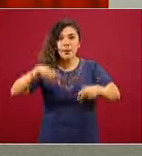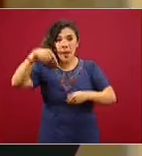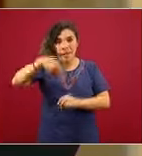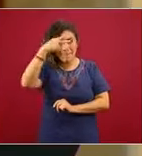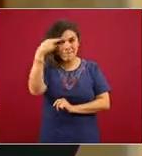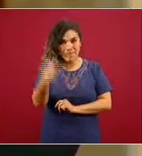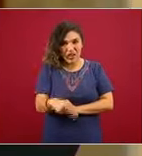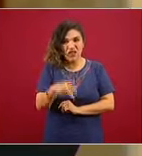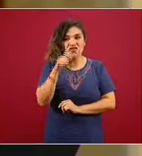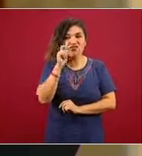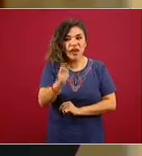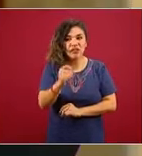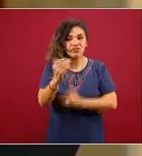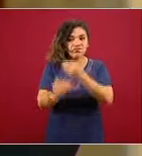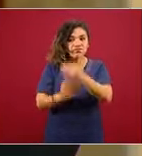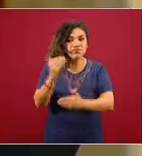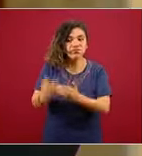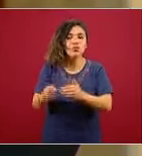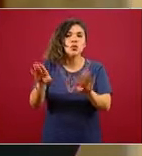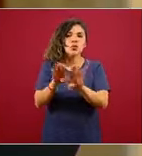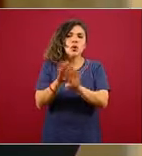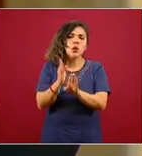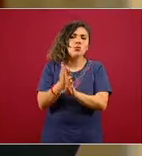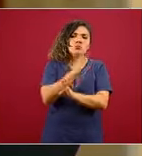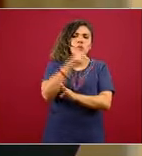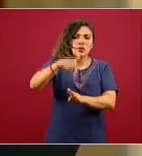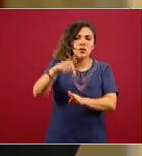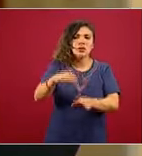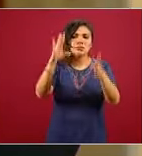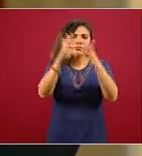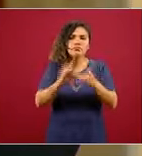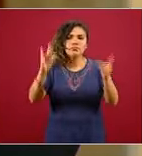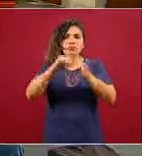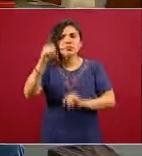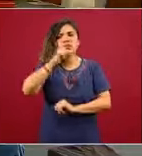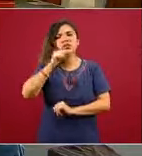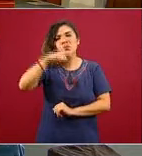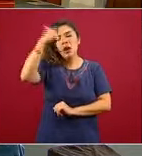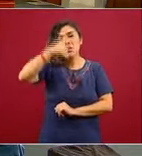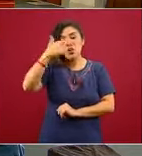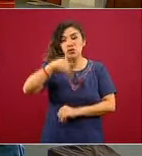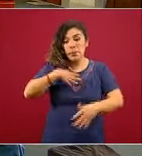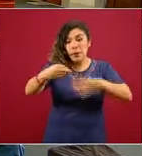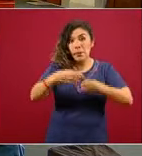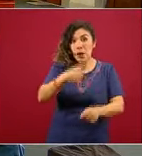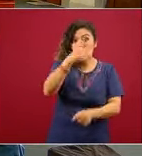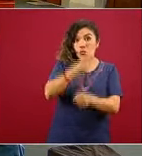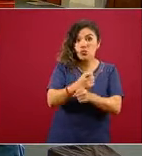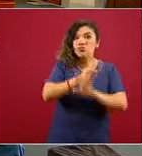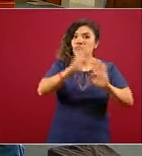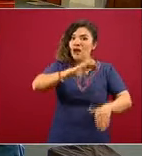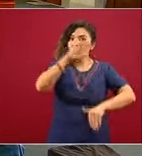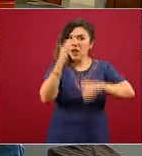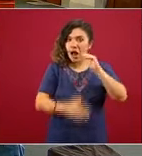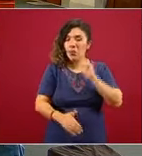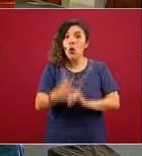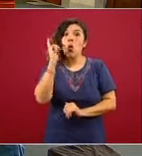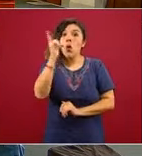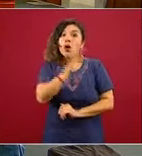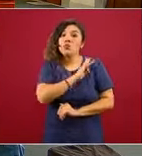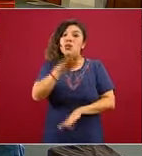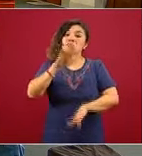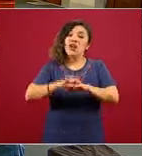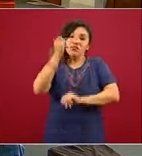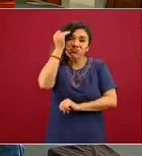México, en donde lo hemos estado diciendo todas las noches, la epidemia aún no termina. Es más, esperamos tener una epidemia